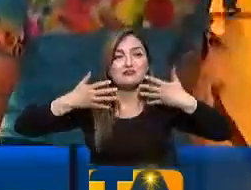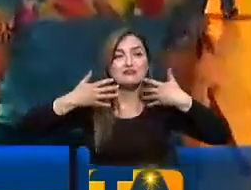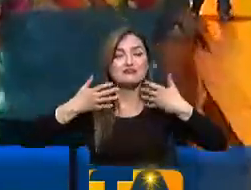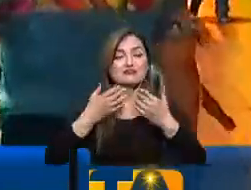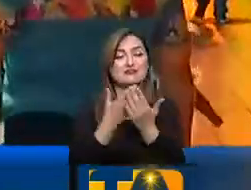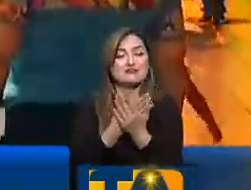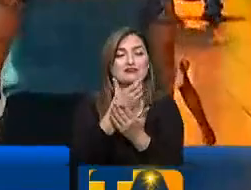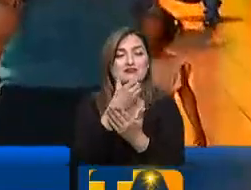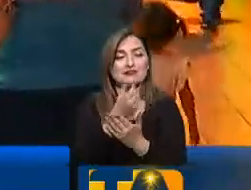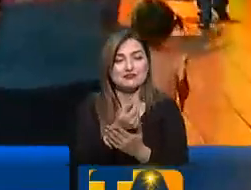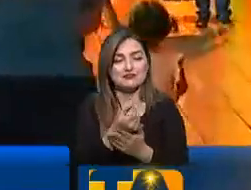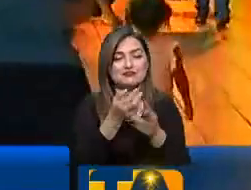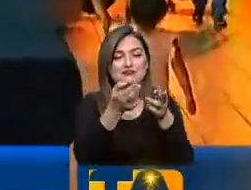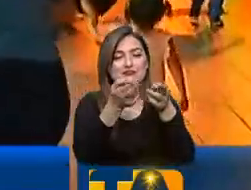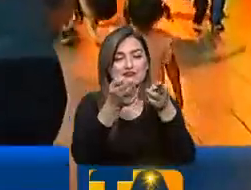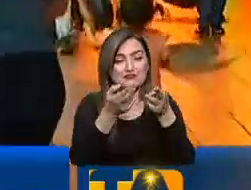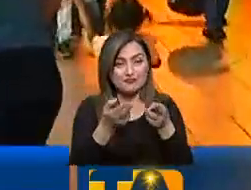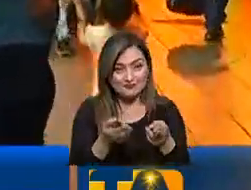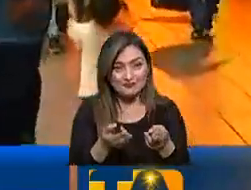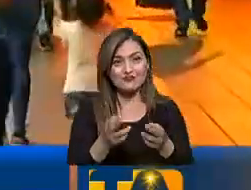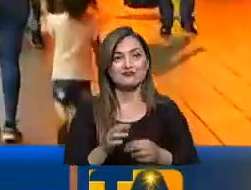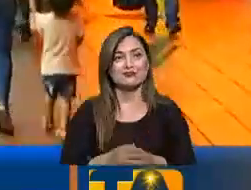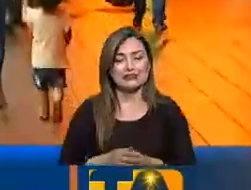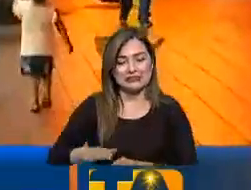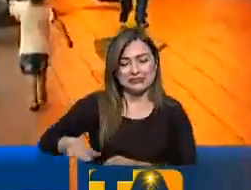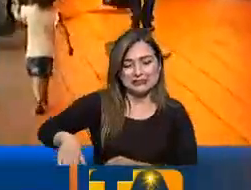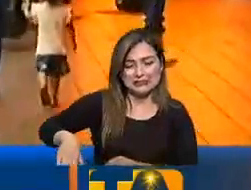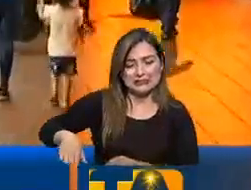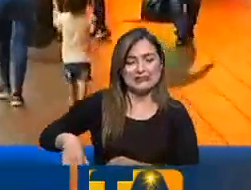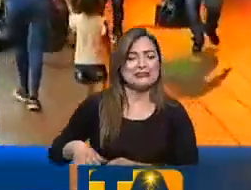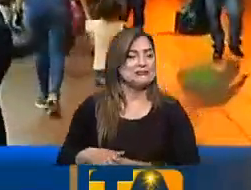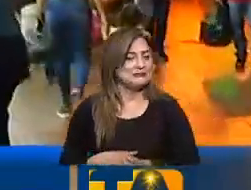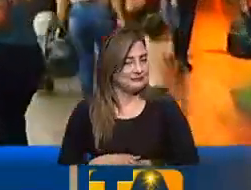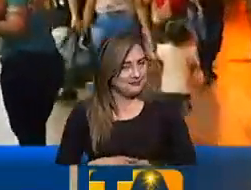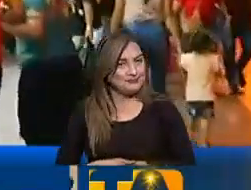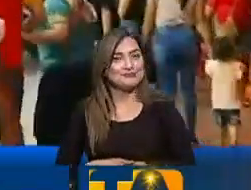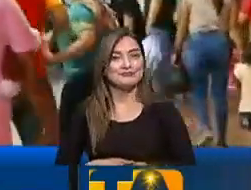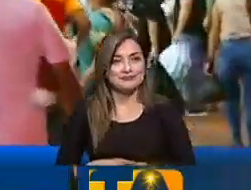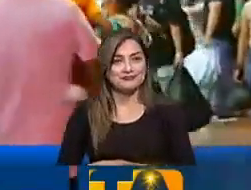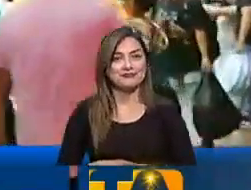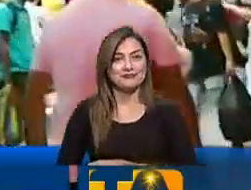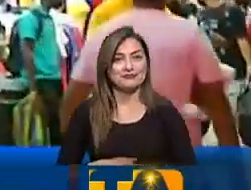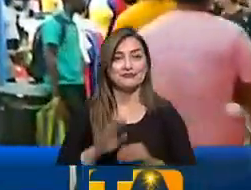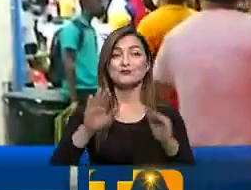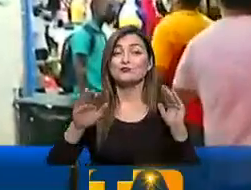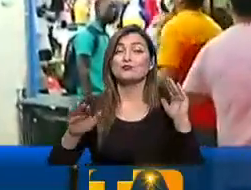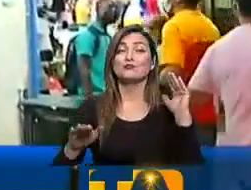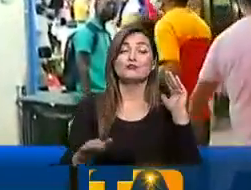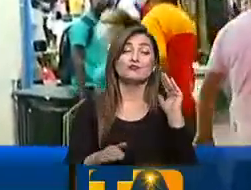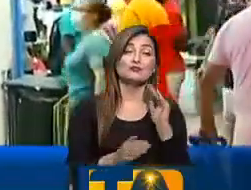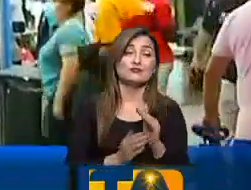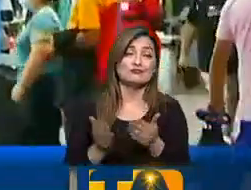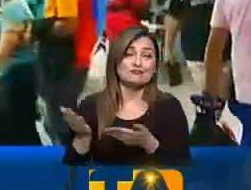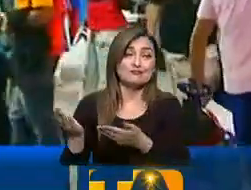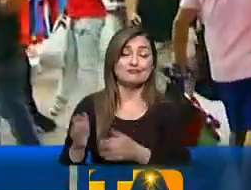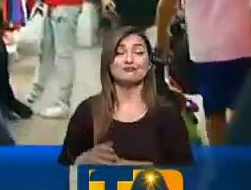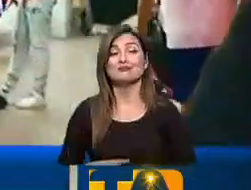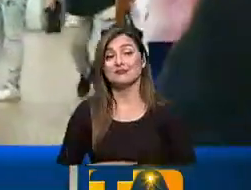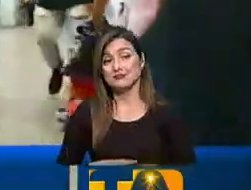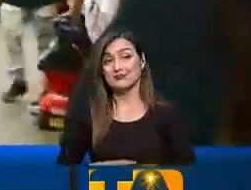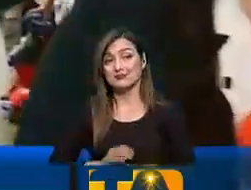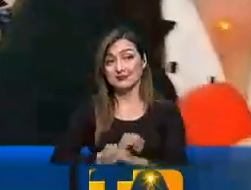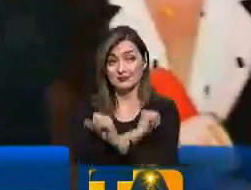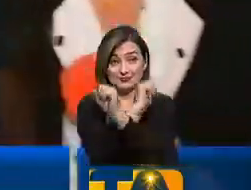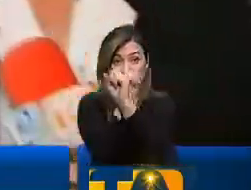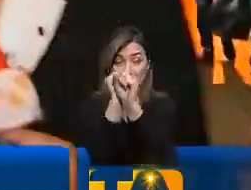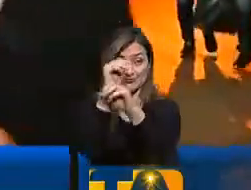compras navideñas prácticamente de última hora ya. Y esta ha sido la tónica durante todo el día, la mañana y